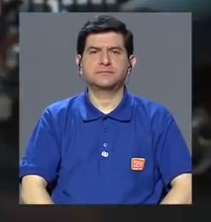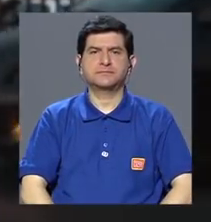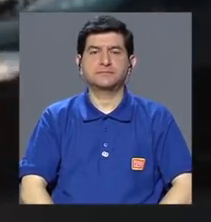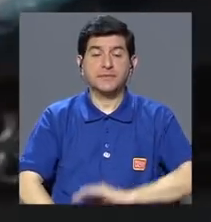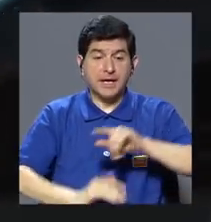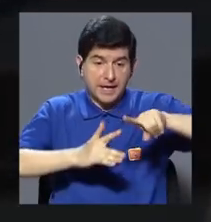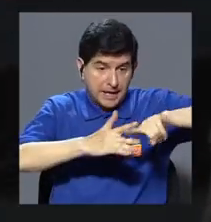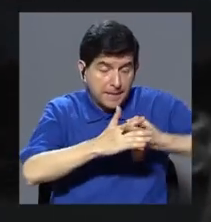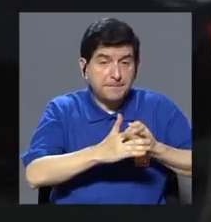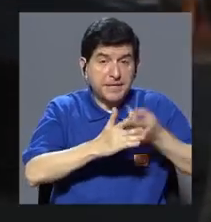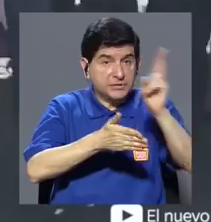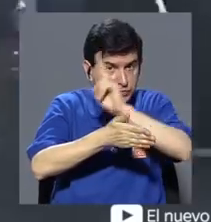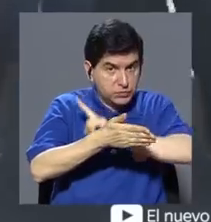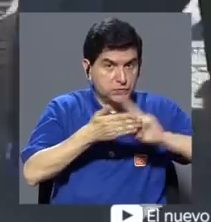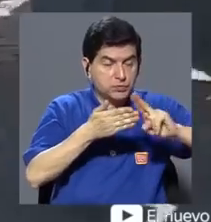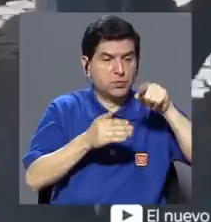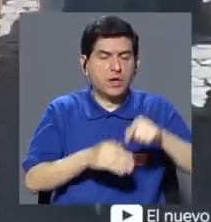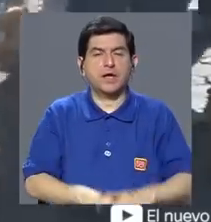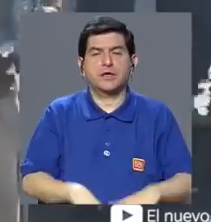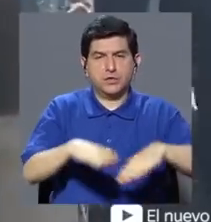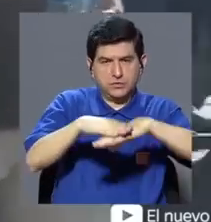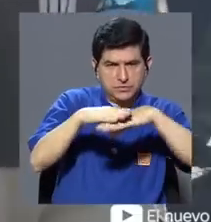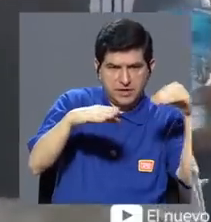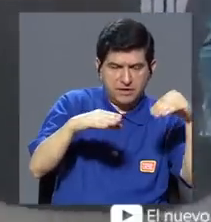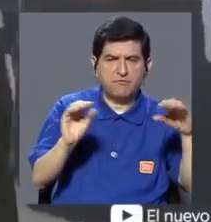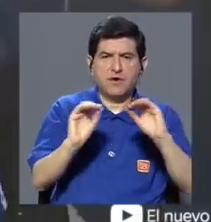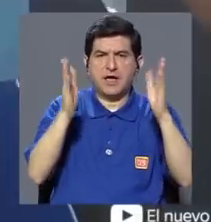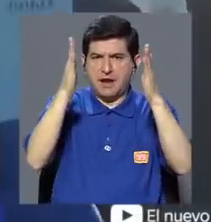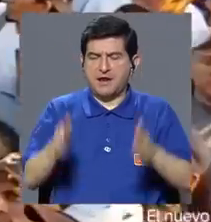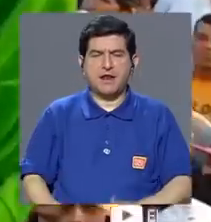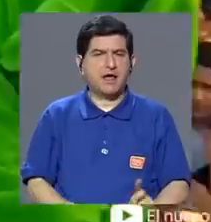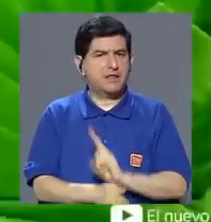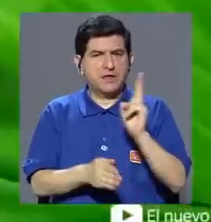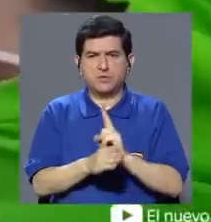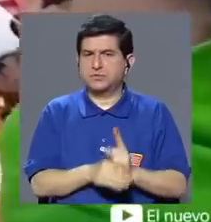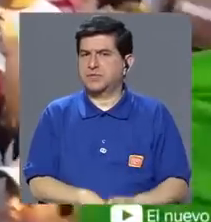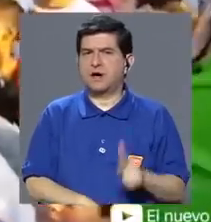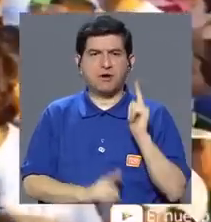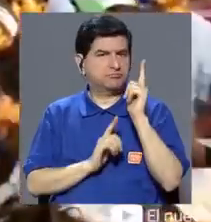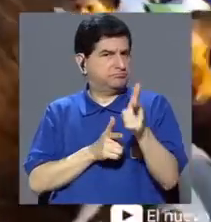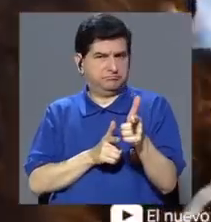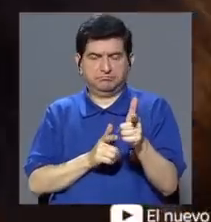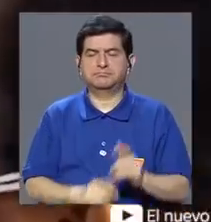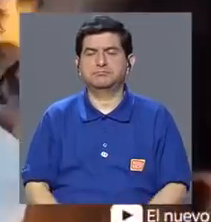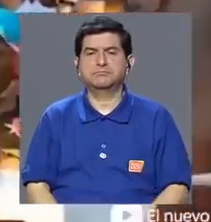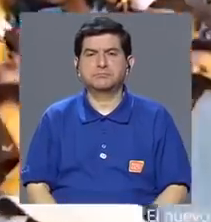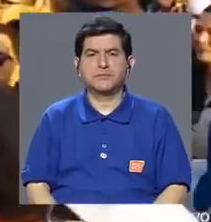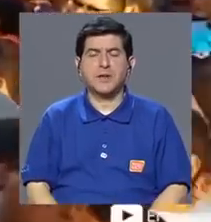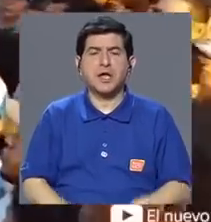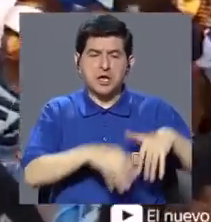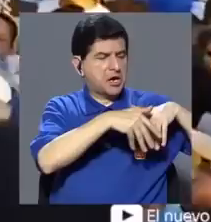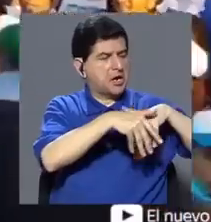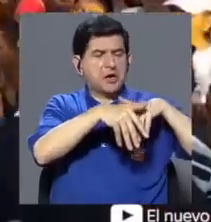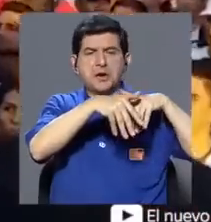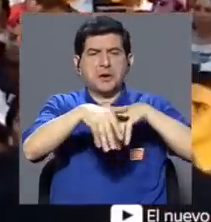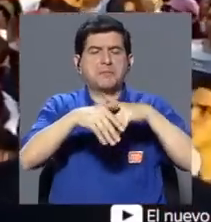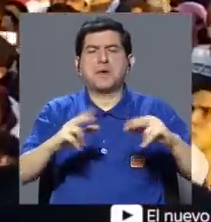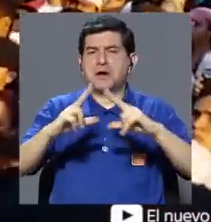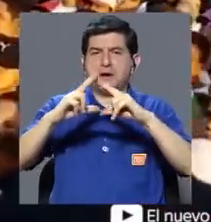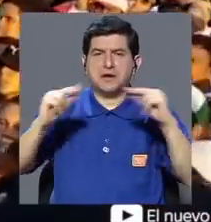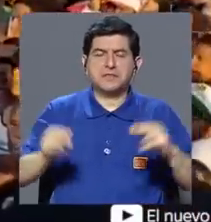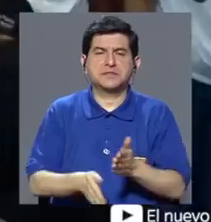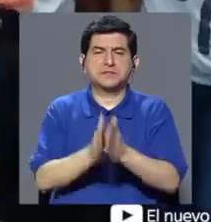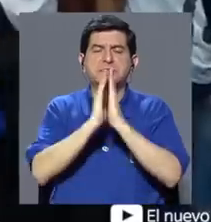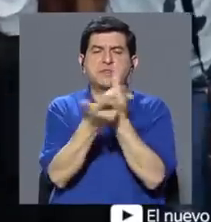todo empezó la universidad estuvieron afuera nadie estaba armado cómo se hacían manifestaciones en nicaragua